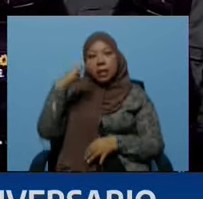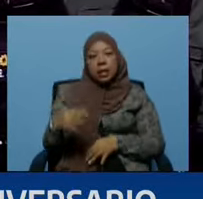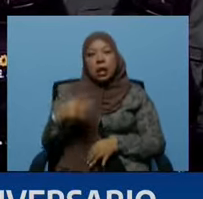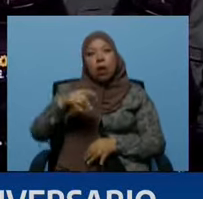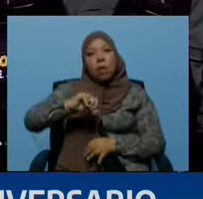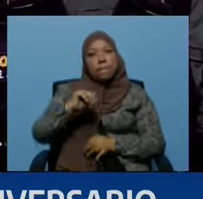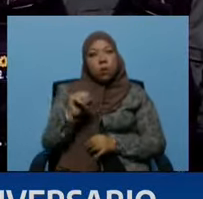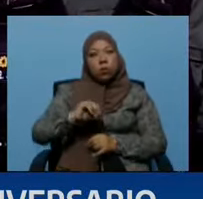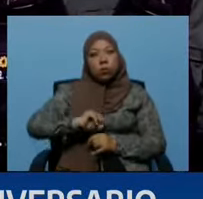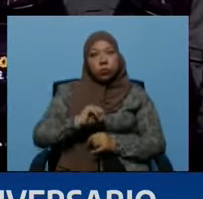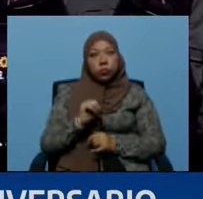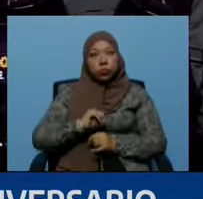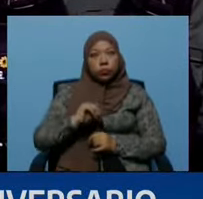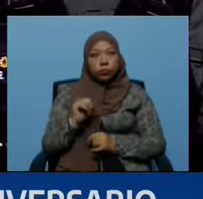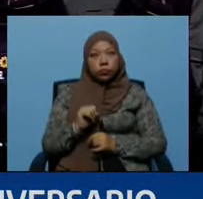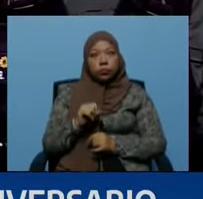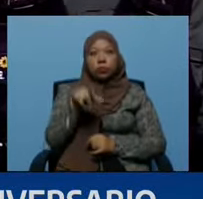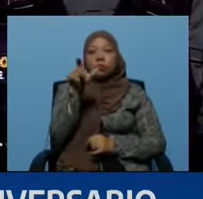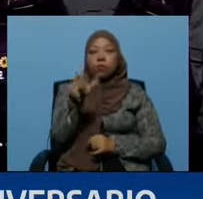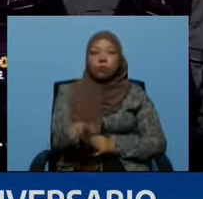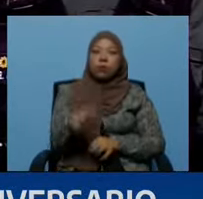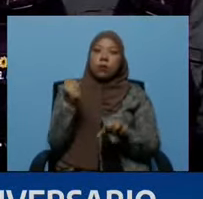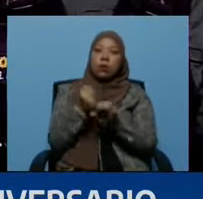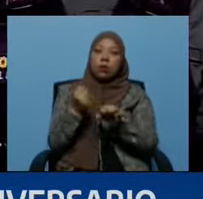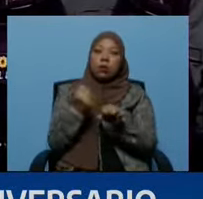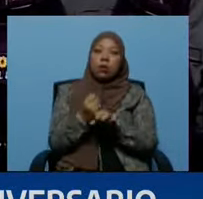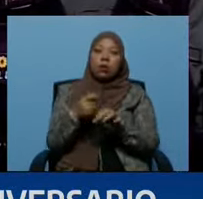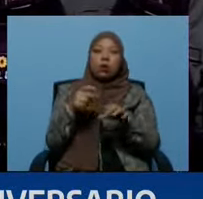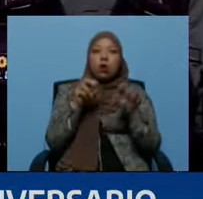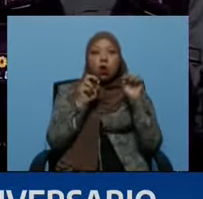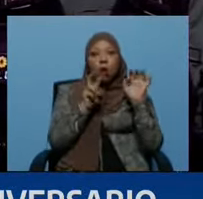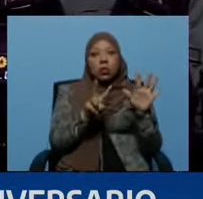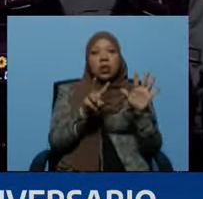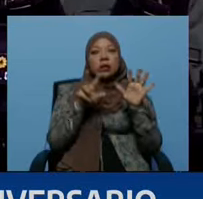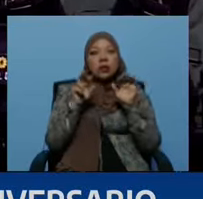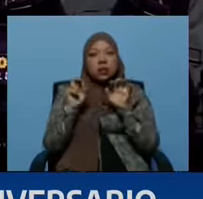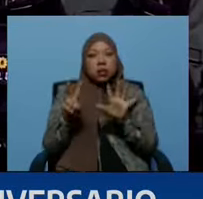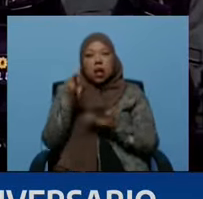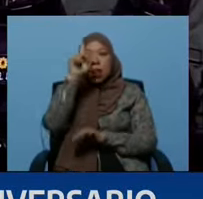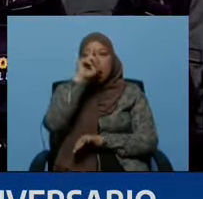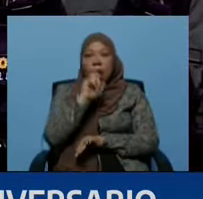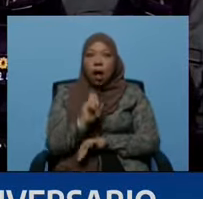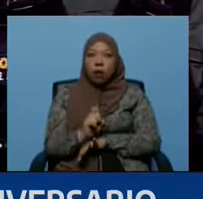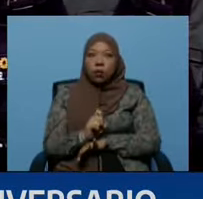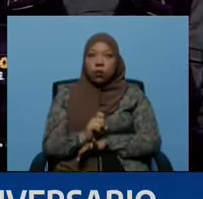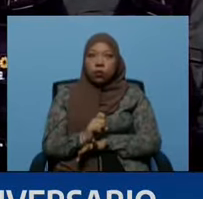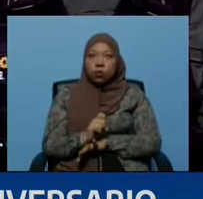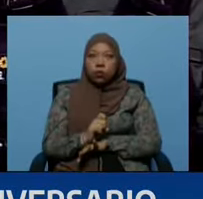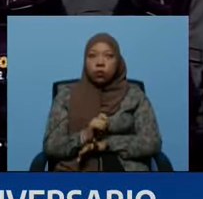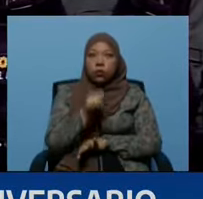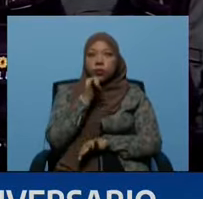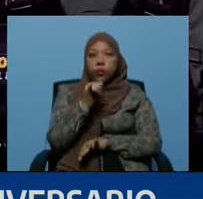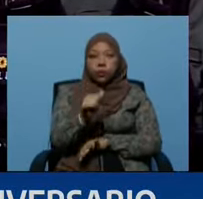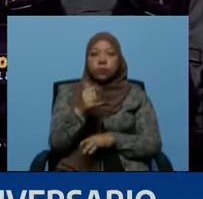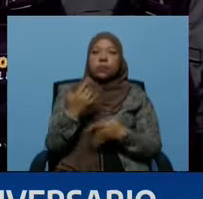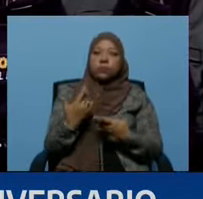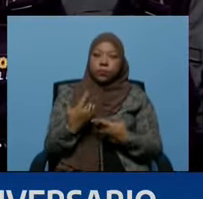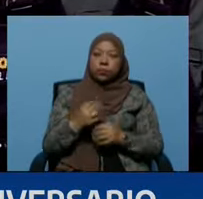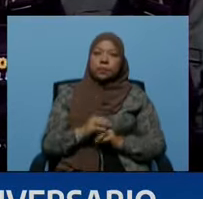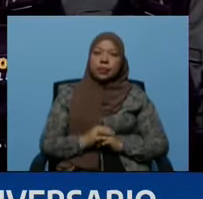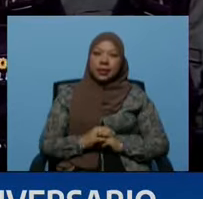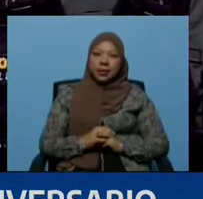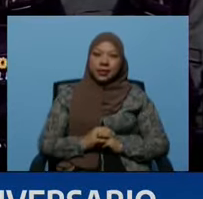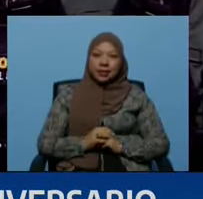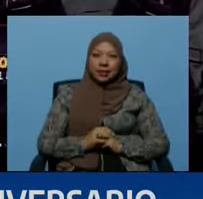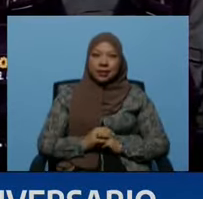policial y a una columna vertebral que hoy cumple 87 años, la Guardia Nacional Bolivariana.